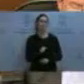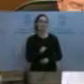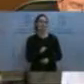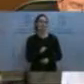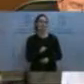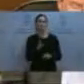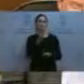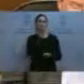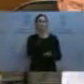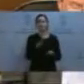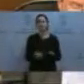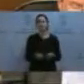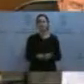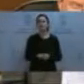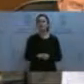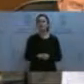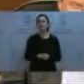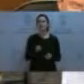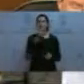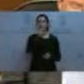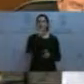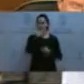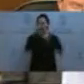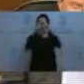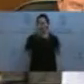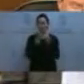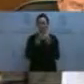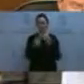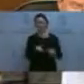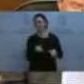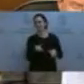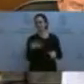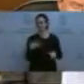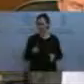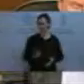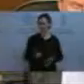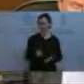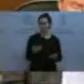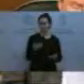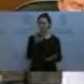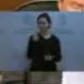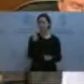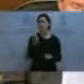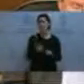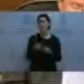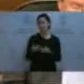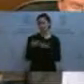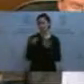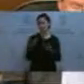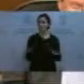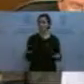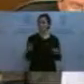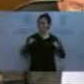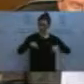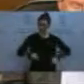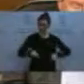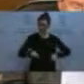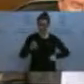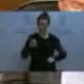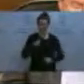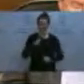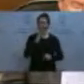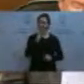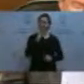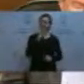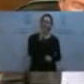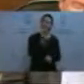desafectación del viejo UCA. Llevaban ustedes año y medio. Bueno, pues yo le digo que hoy llevan ustedes ya